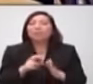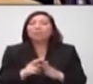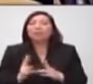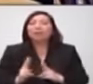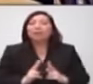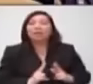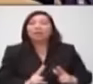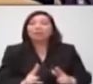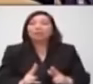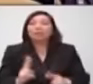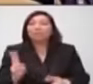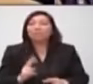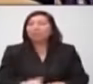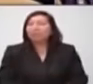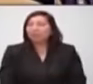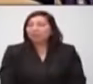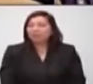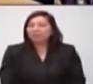Verde son